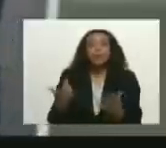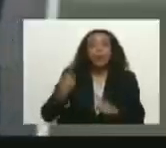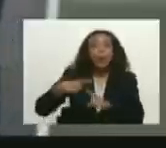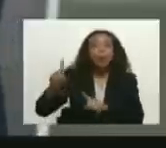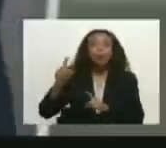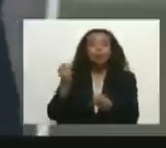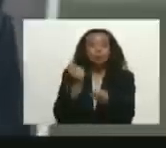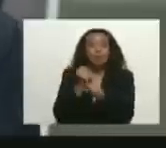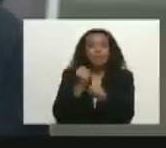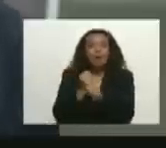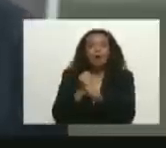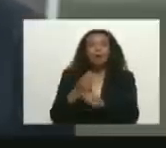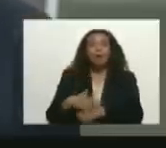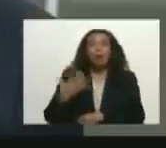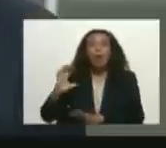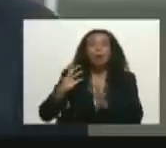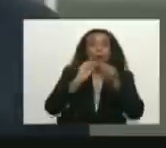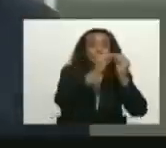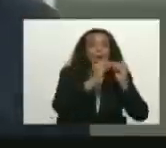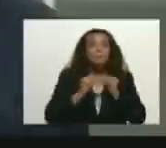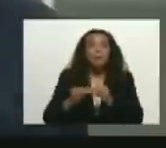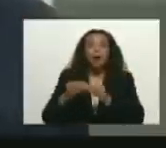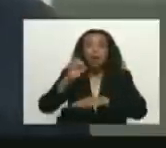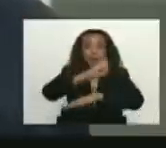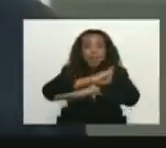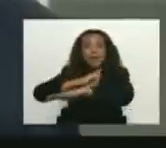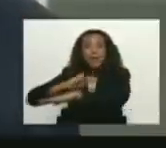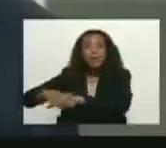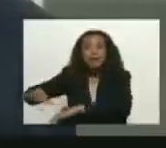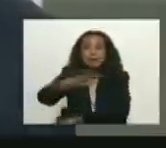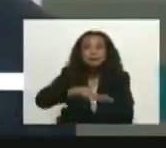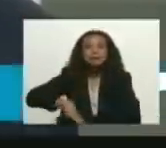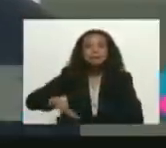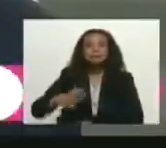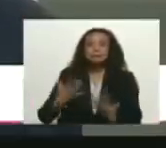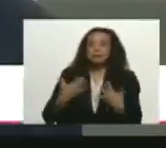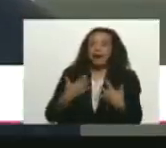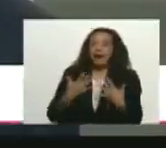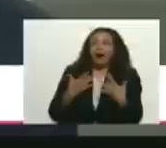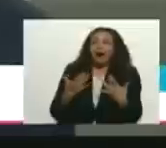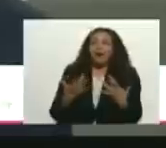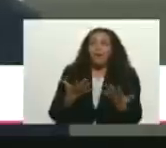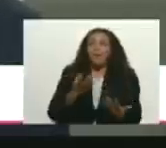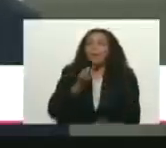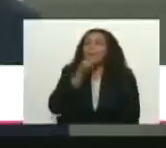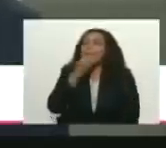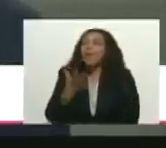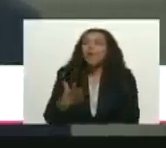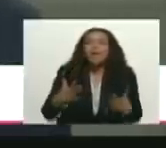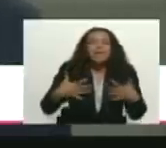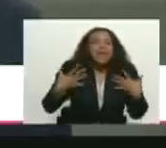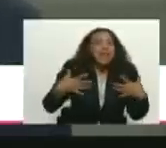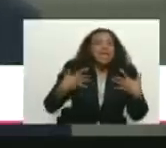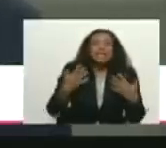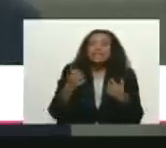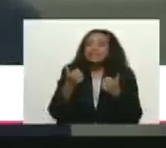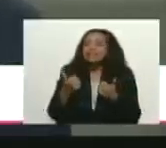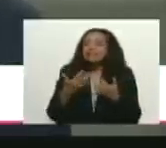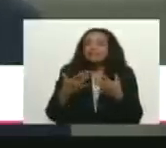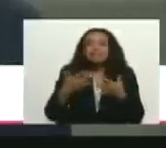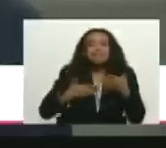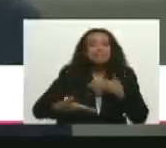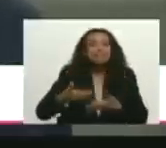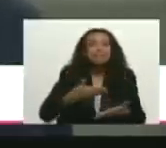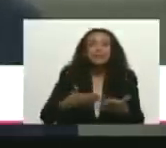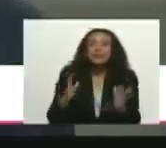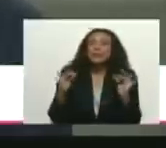otras obras que hemos visto, han vivido momentos hermosos de alegría,